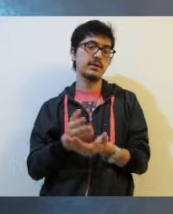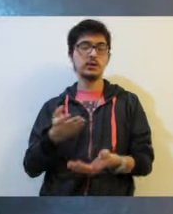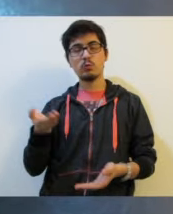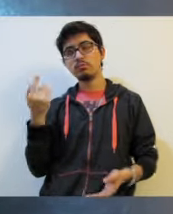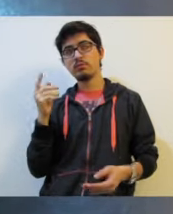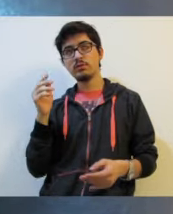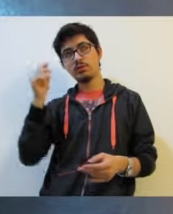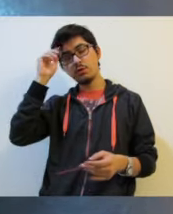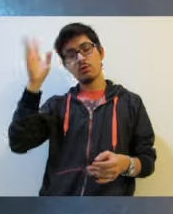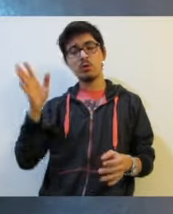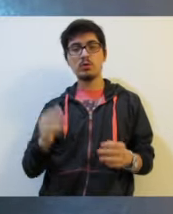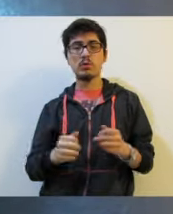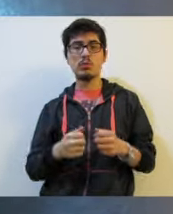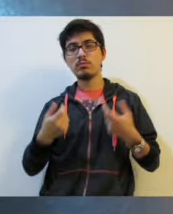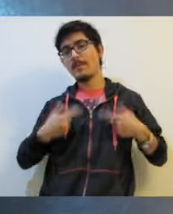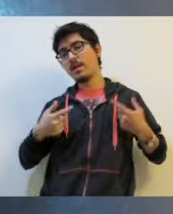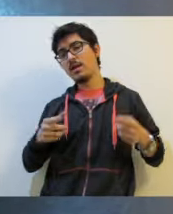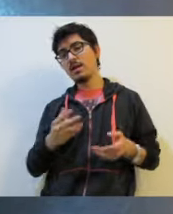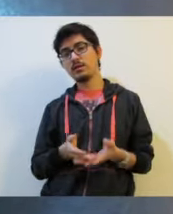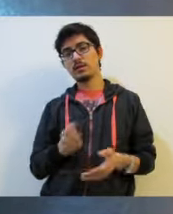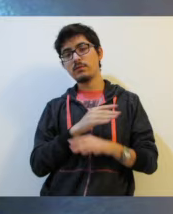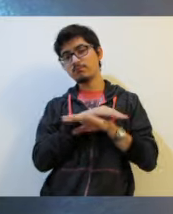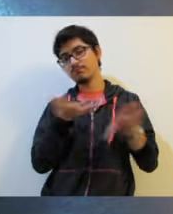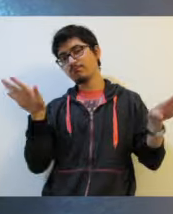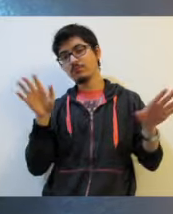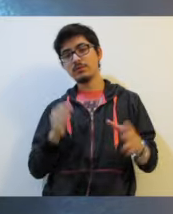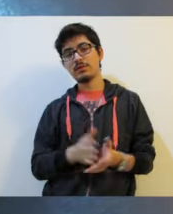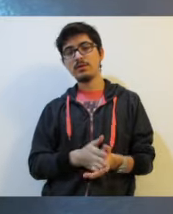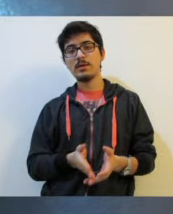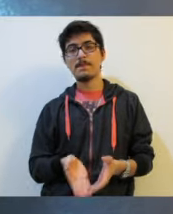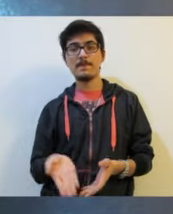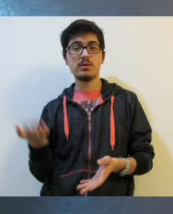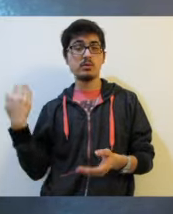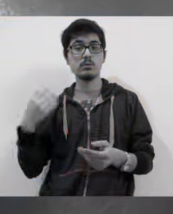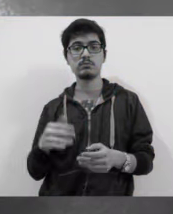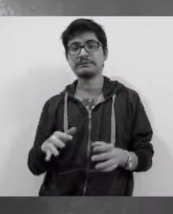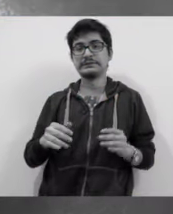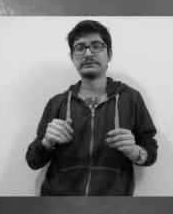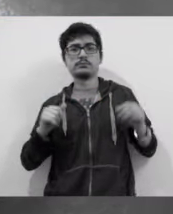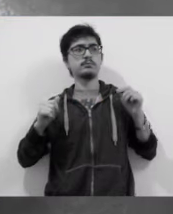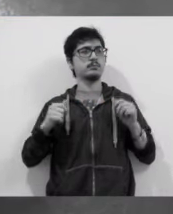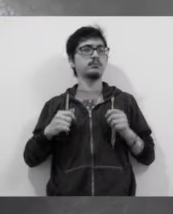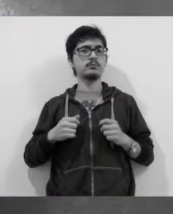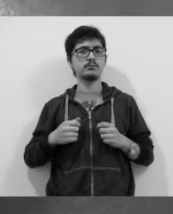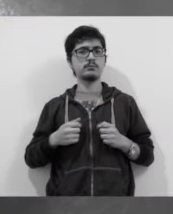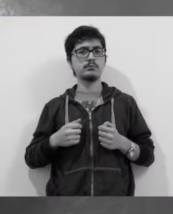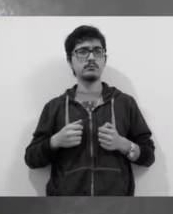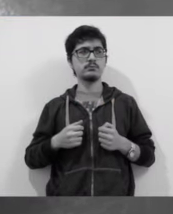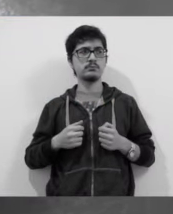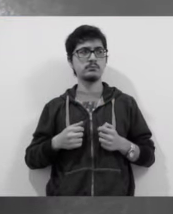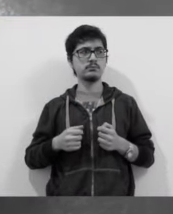día hubo una rebelión y bueno, ahí ocurrieron todas las cosas que pasaron en Juego de Tronos.